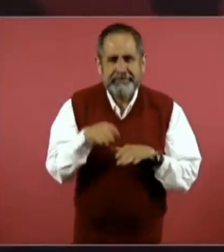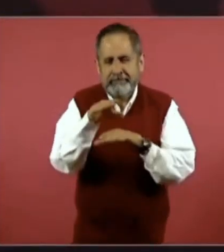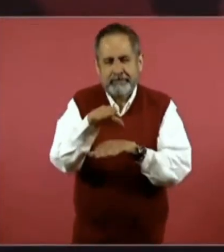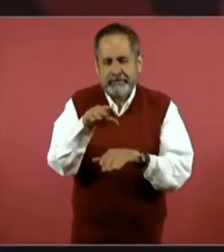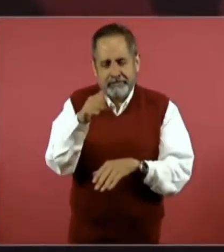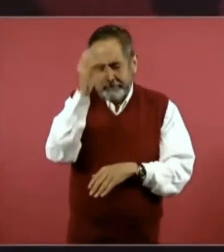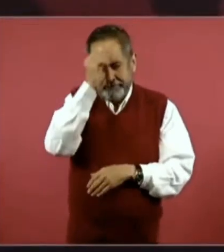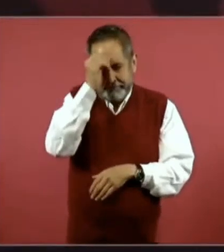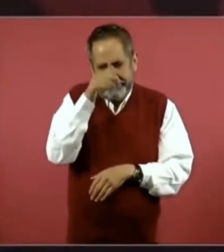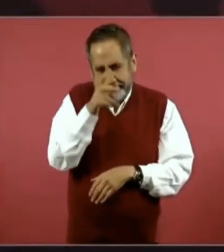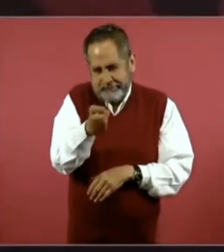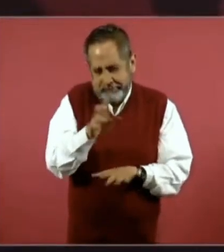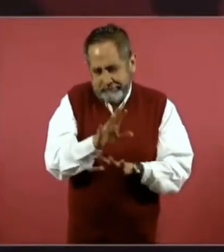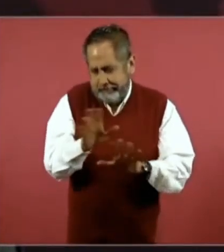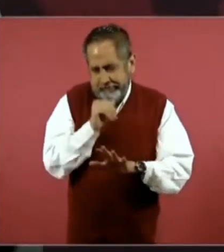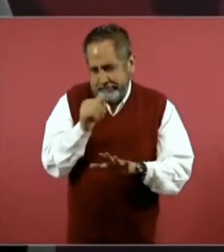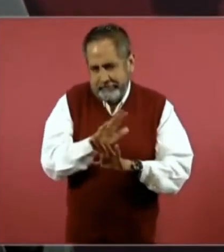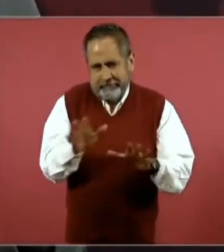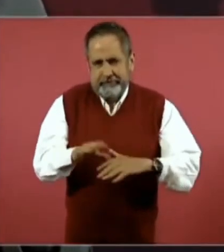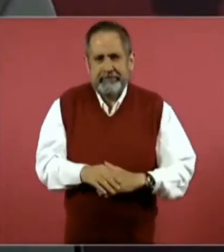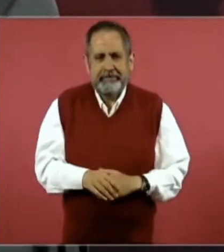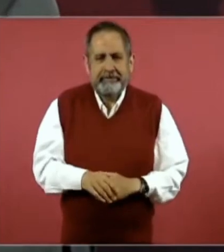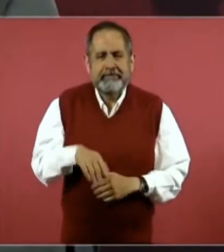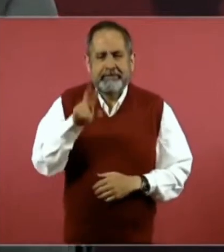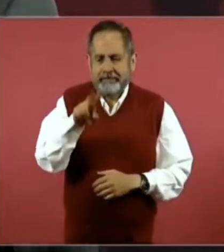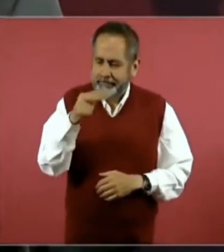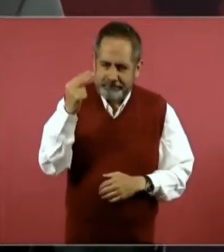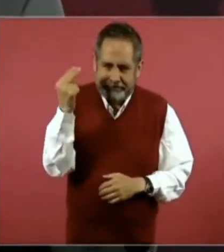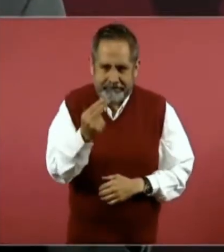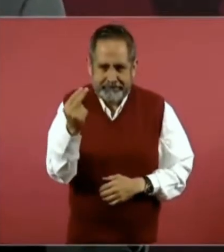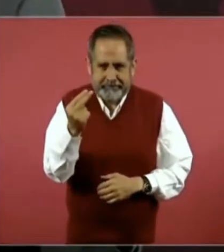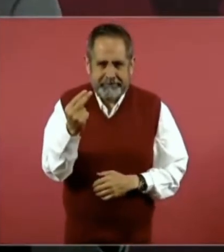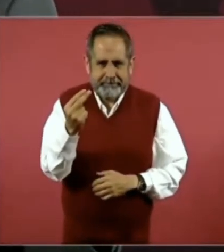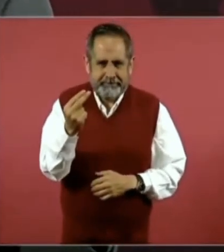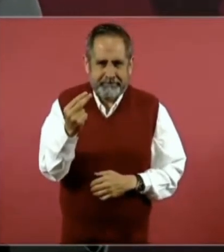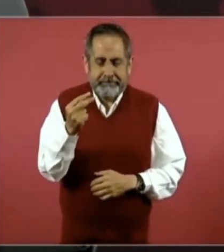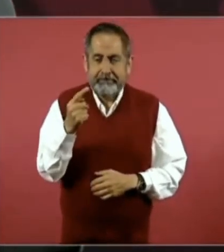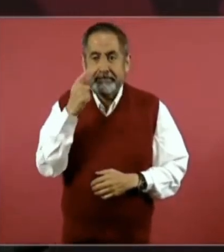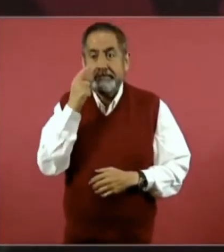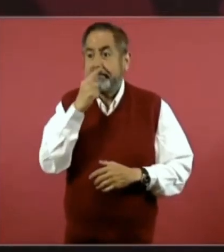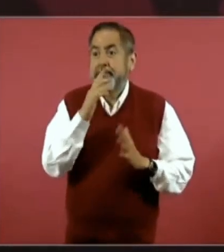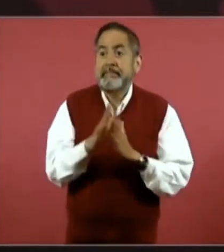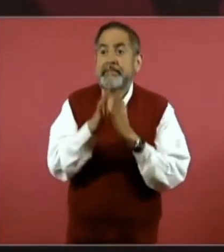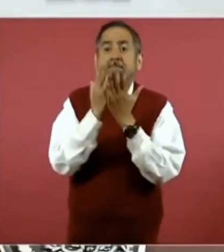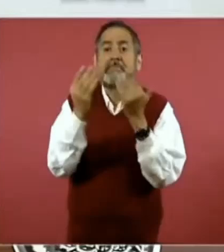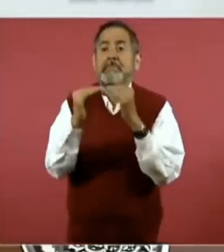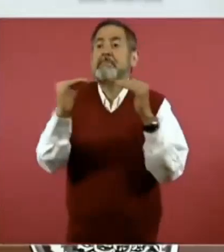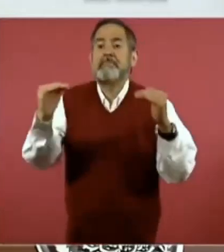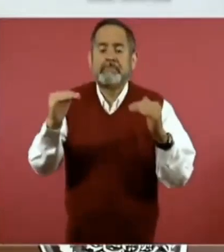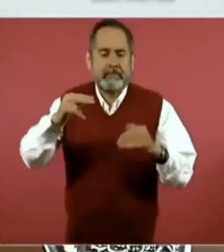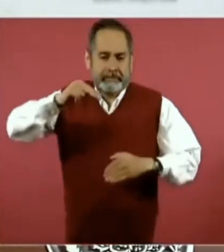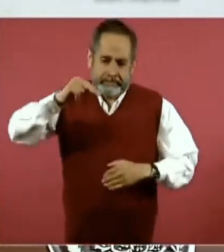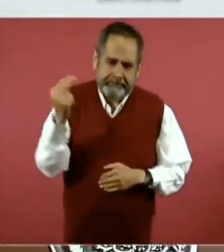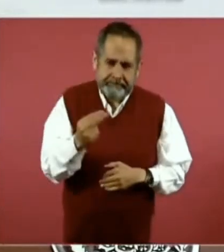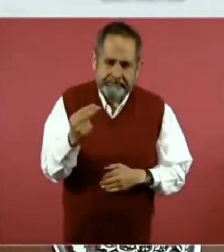pero es necesario en una democracia que exista